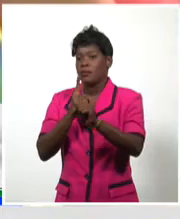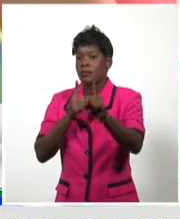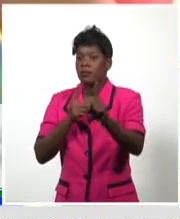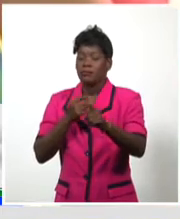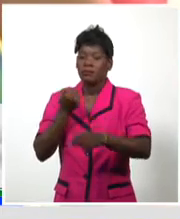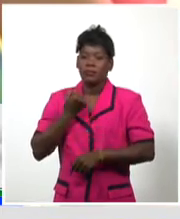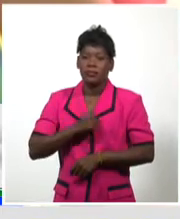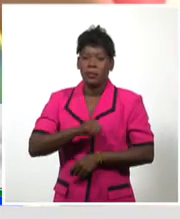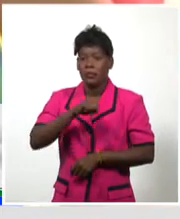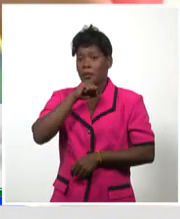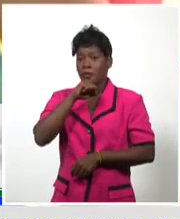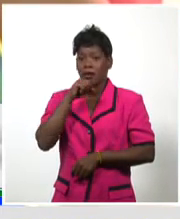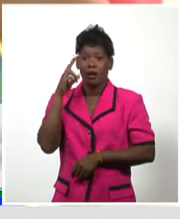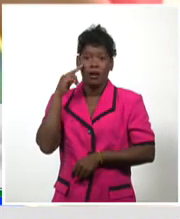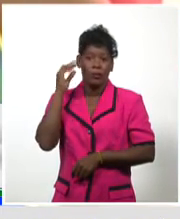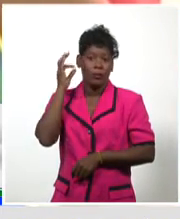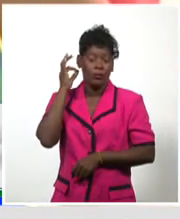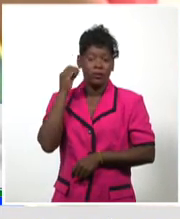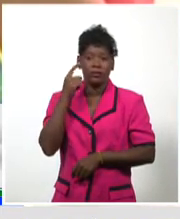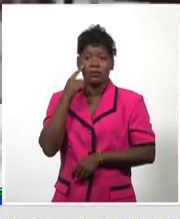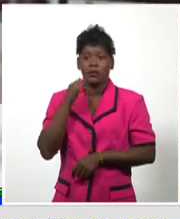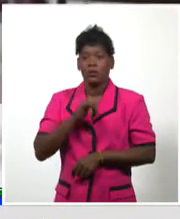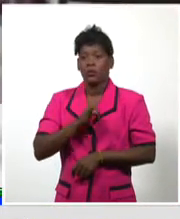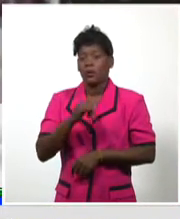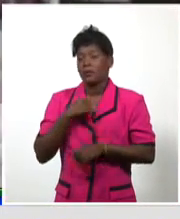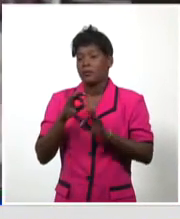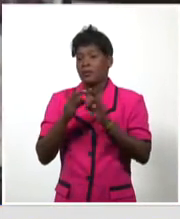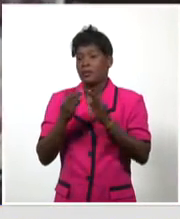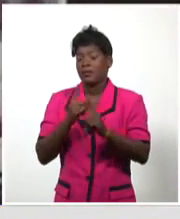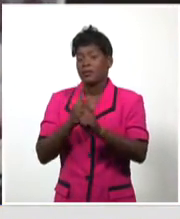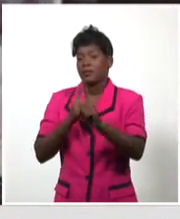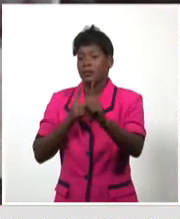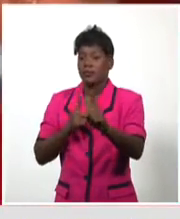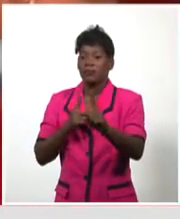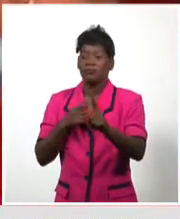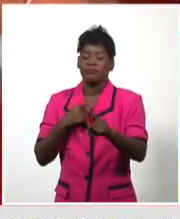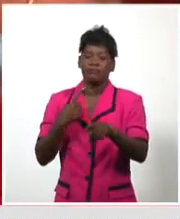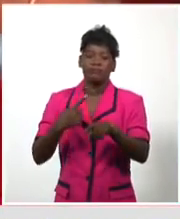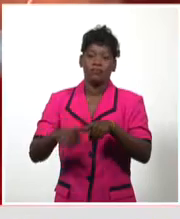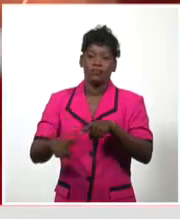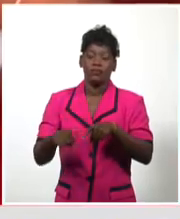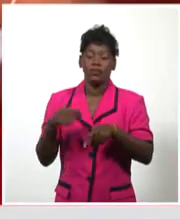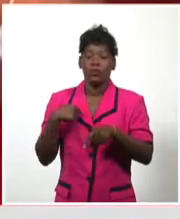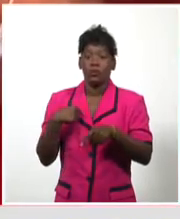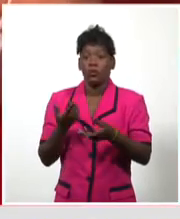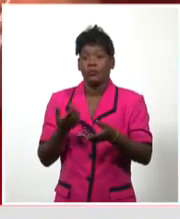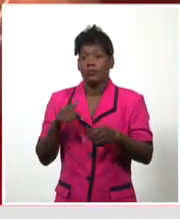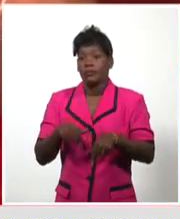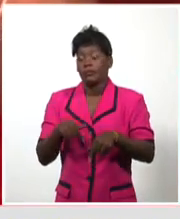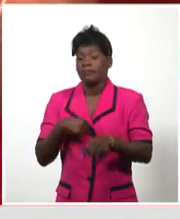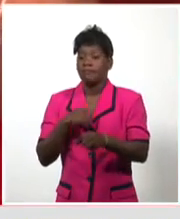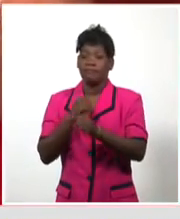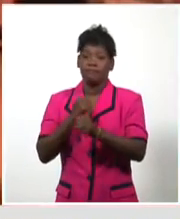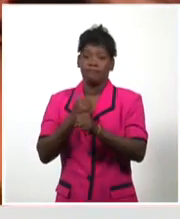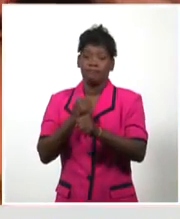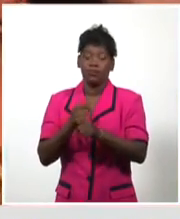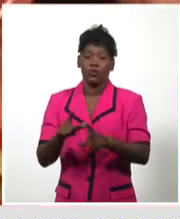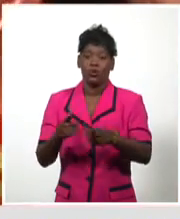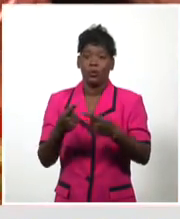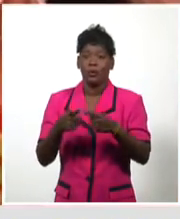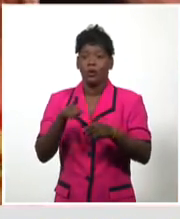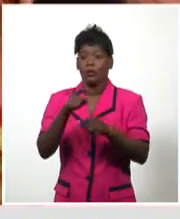abuelita, que en estos momentos son partícipes de que yo esté cumpliendo esa tarea aquí, que ellas son las que están con mis hijas, son las que me han